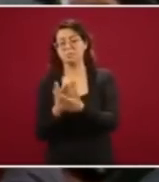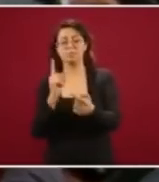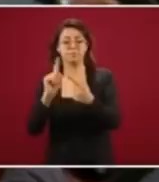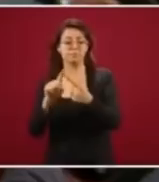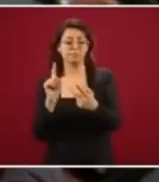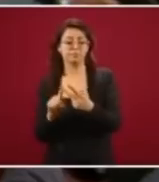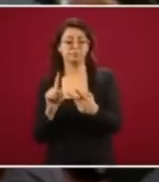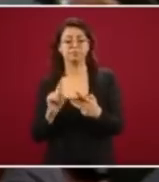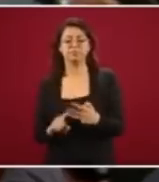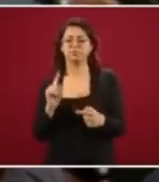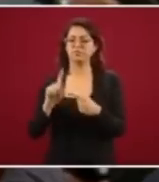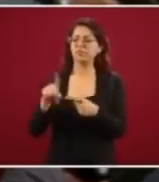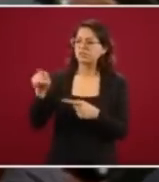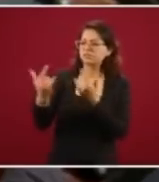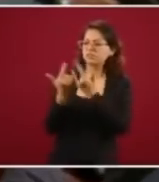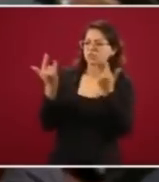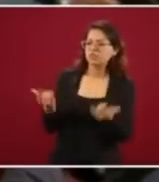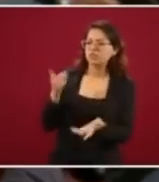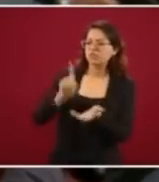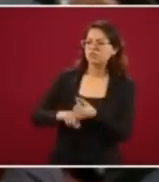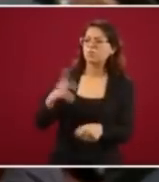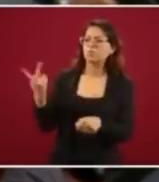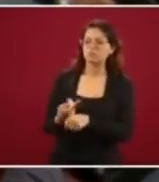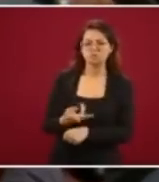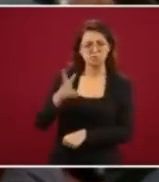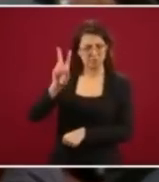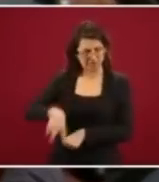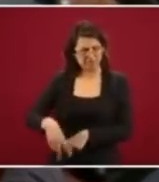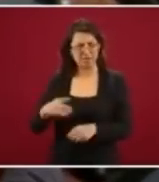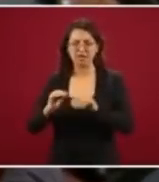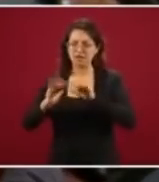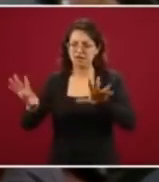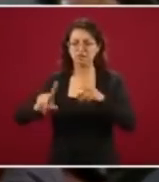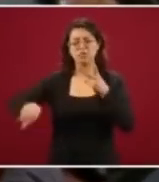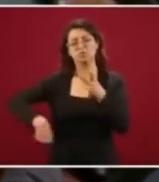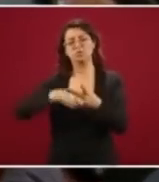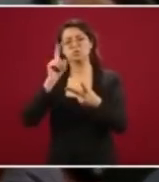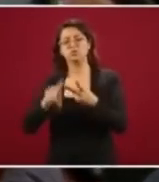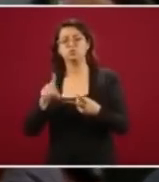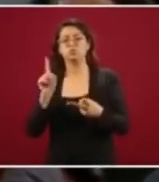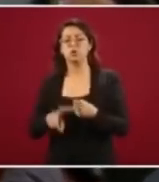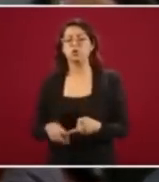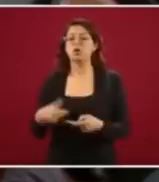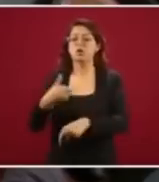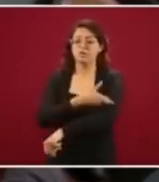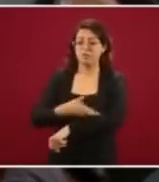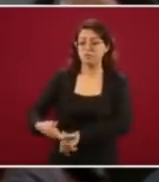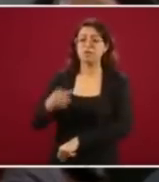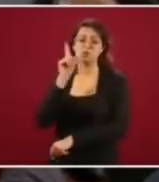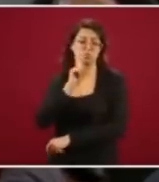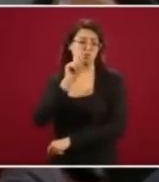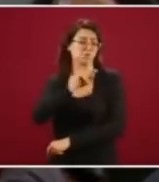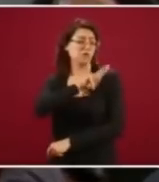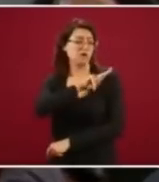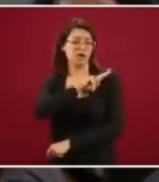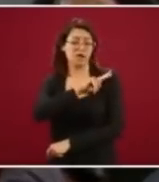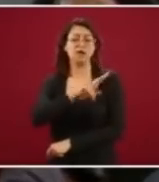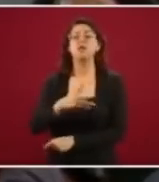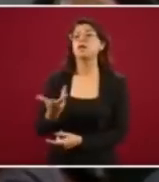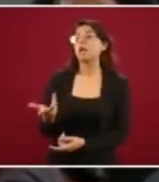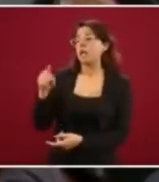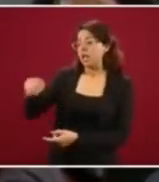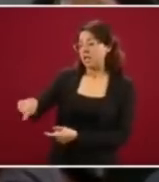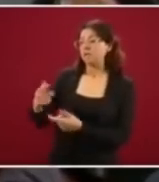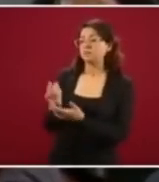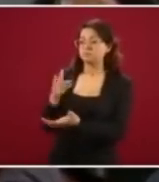se esclarezca el caso y haya transparencia en los hechos; dos, que se indemnice de manera justa a las viudas; y tres, leyes